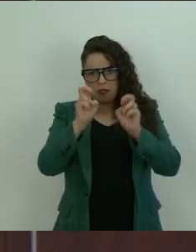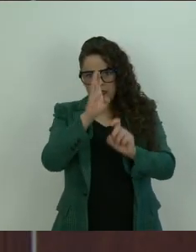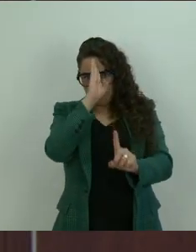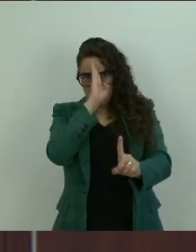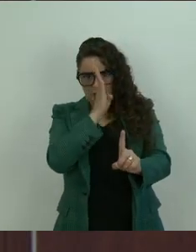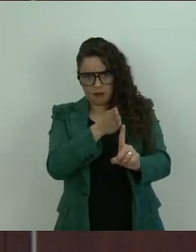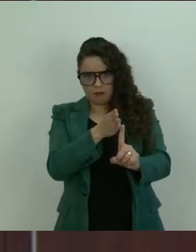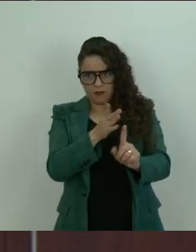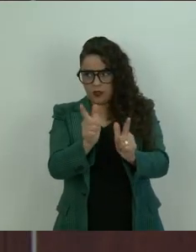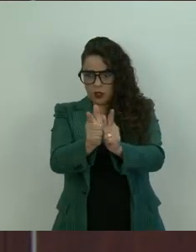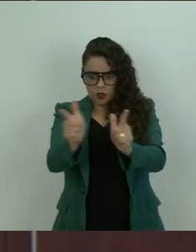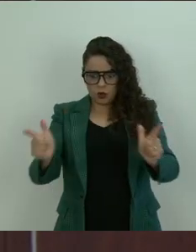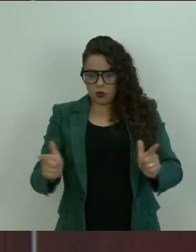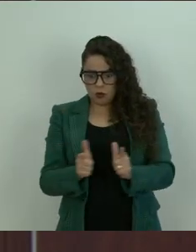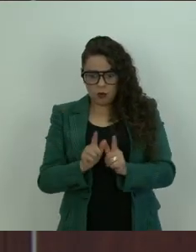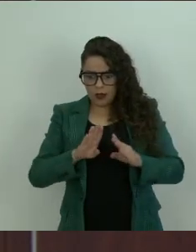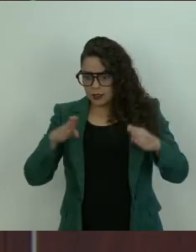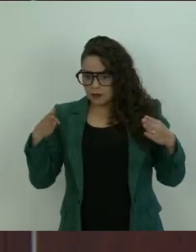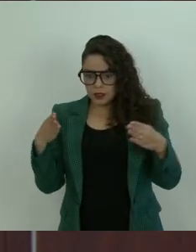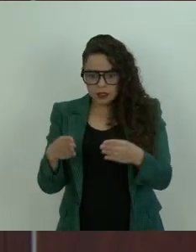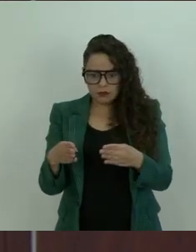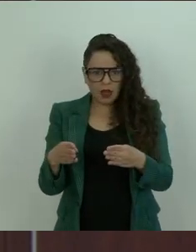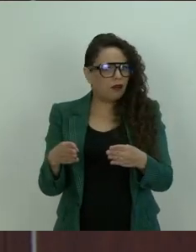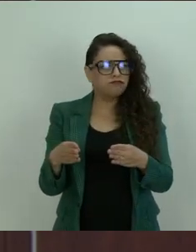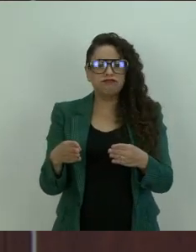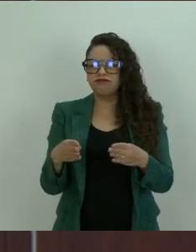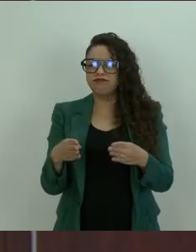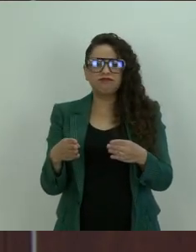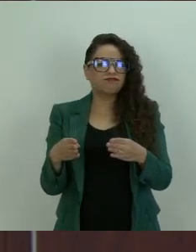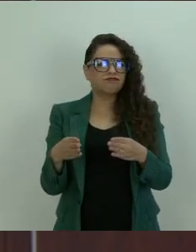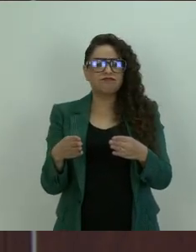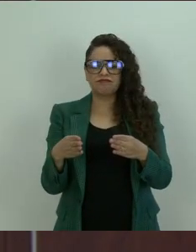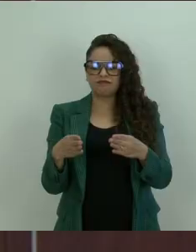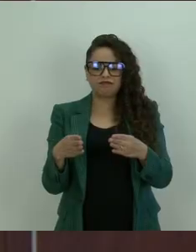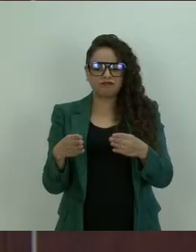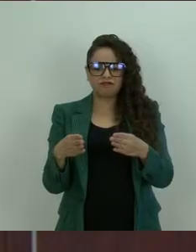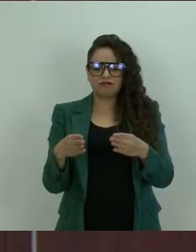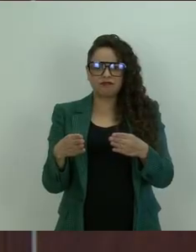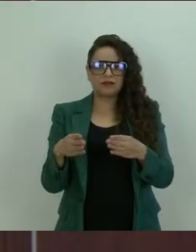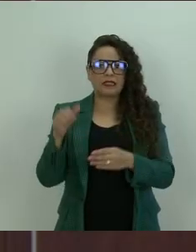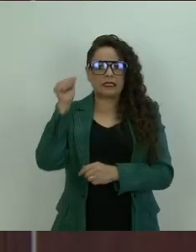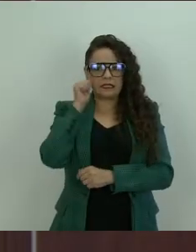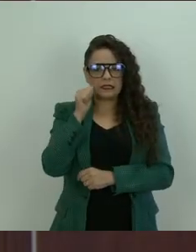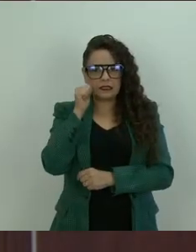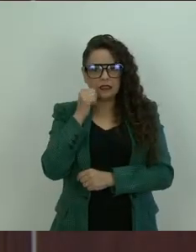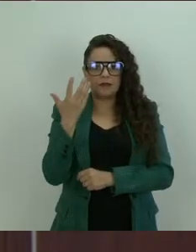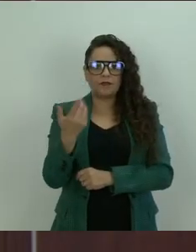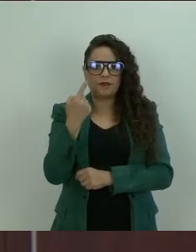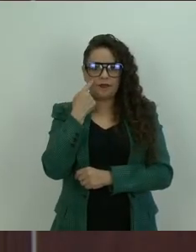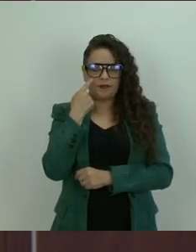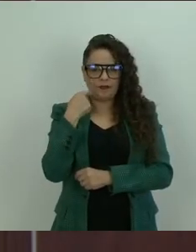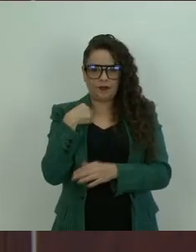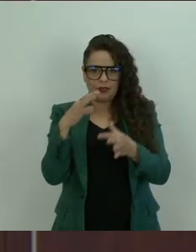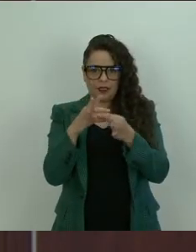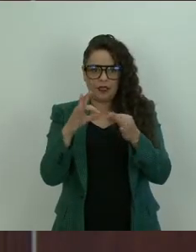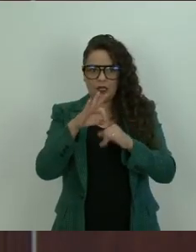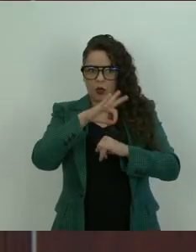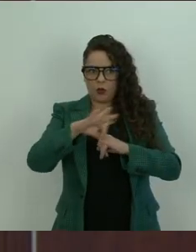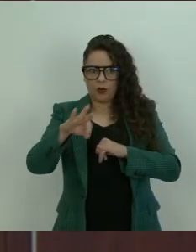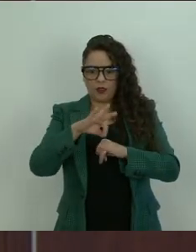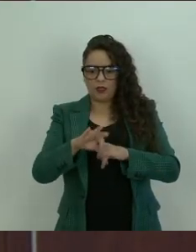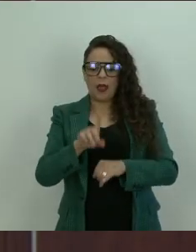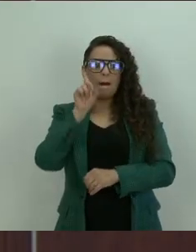a un grupo en particular. Siempre había sido, por ejemplo, les digo las últimas, ¿qué pasa con